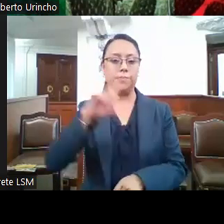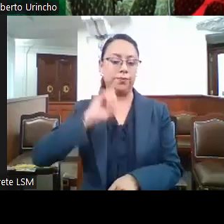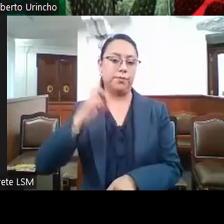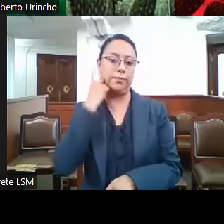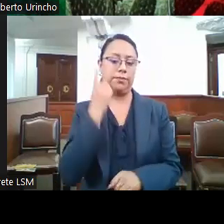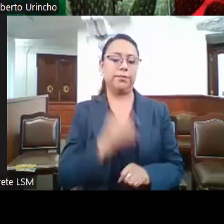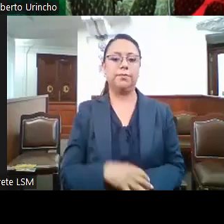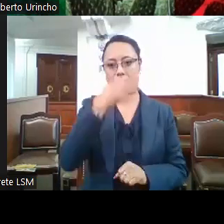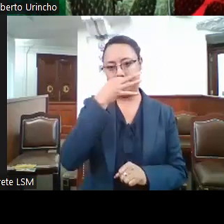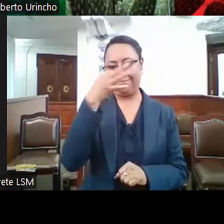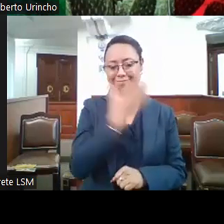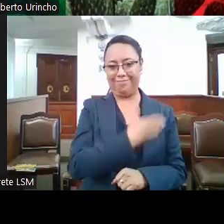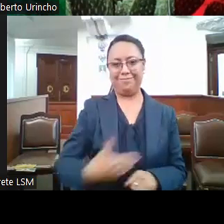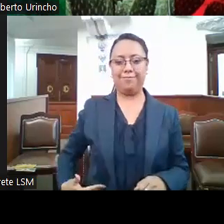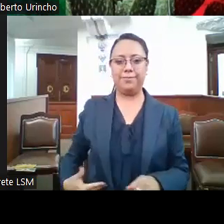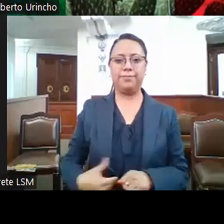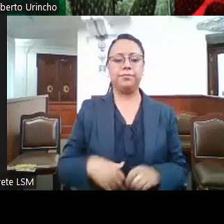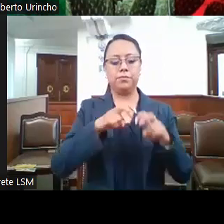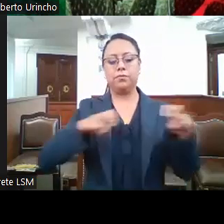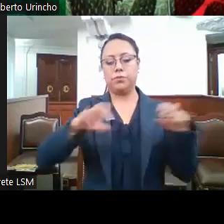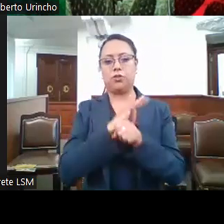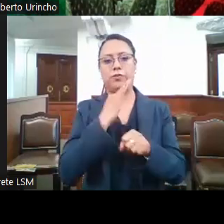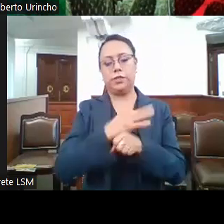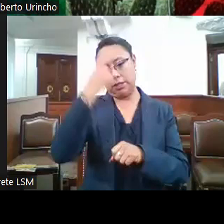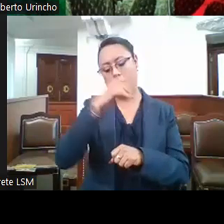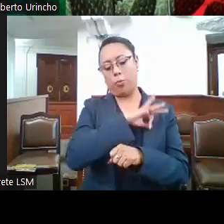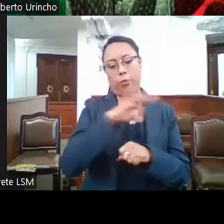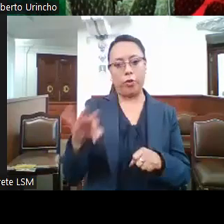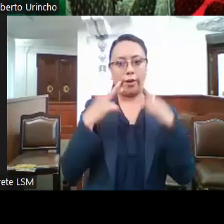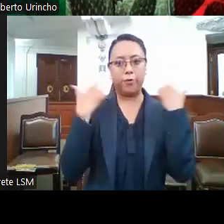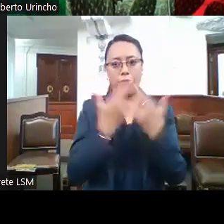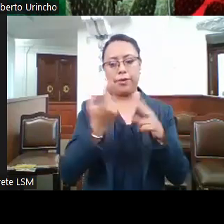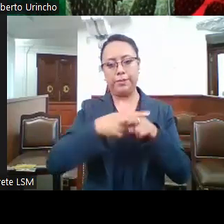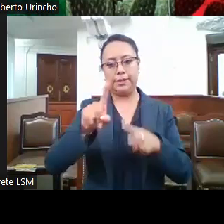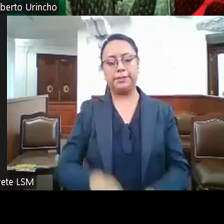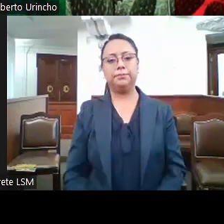Se le informa a la presidencia que existe el quórum legal para realizar los trabajos de esta sesión.